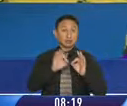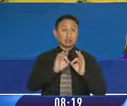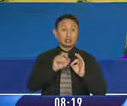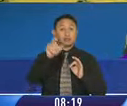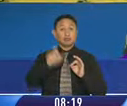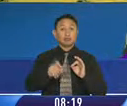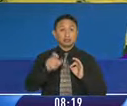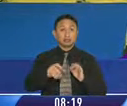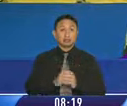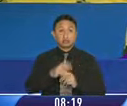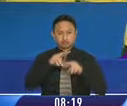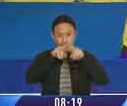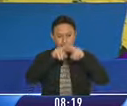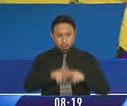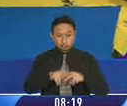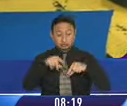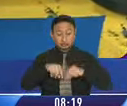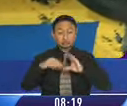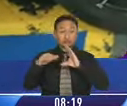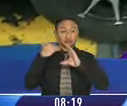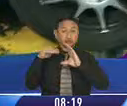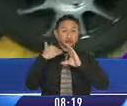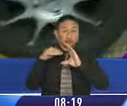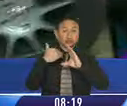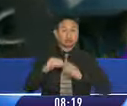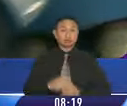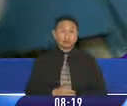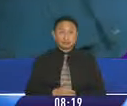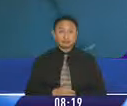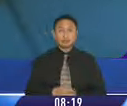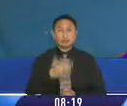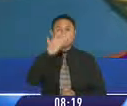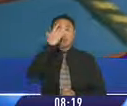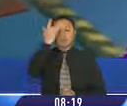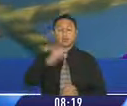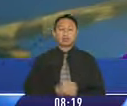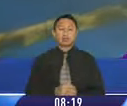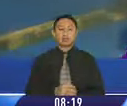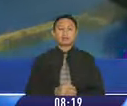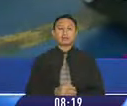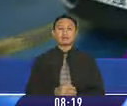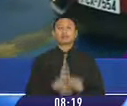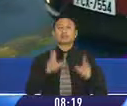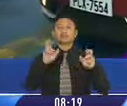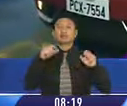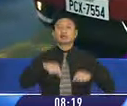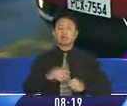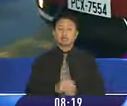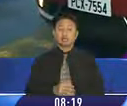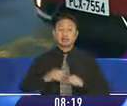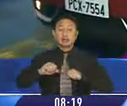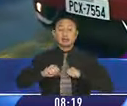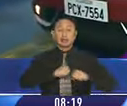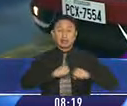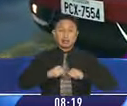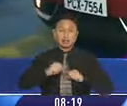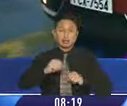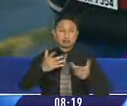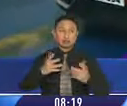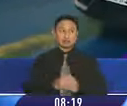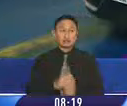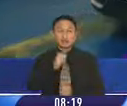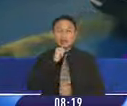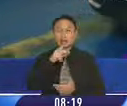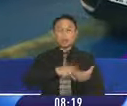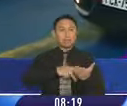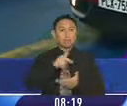usuarios lean o revisen sus correos electrónicos, porque también en el caso de que no se concluya el trámite, ejemplo, le falta un